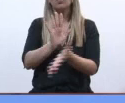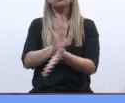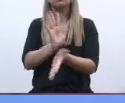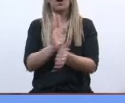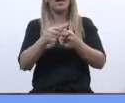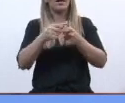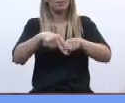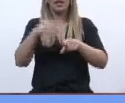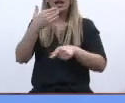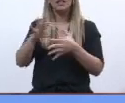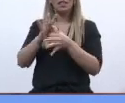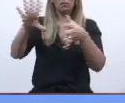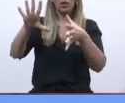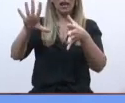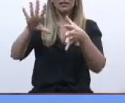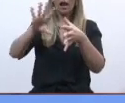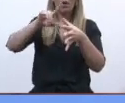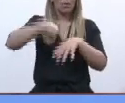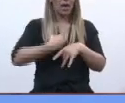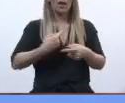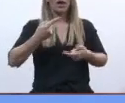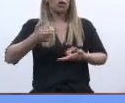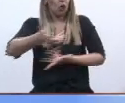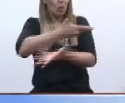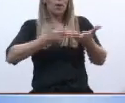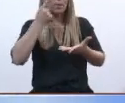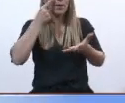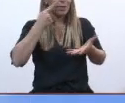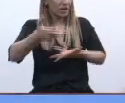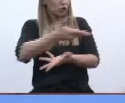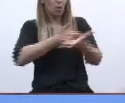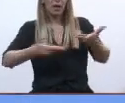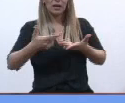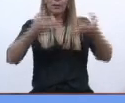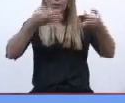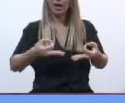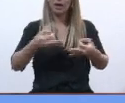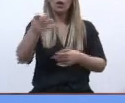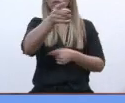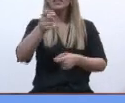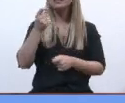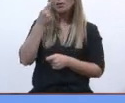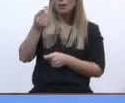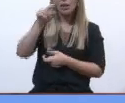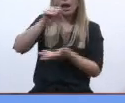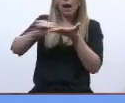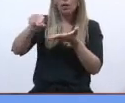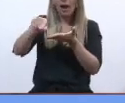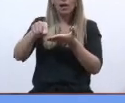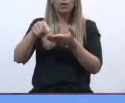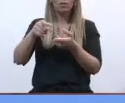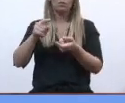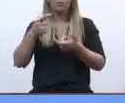democrática para lograr la convivencia pacífica. No es para expertos. No es para expertos. Cuando ustedes escuchen a un abogado dar mucha